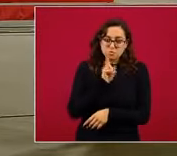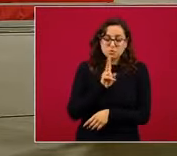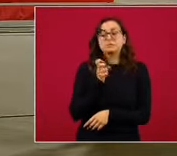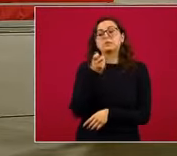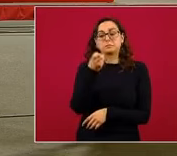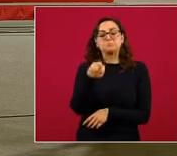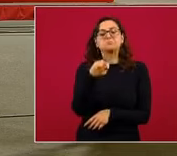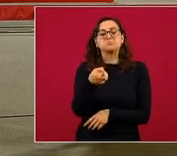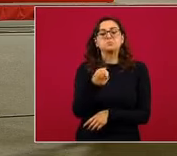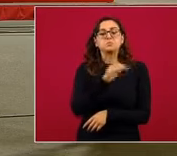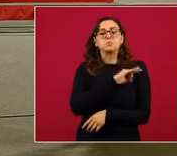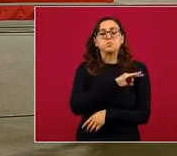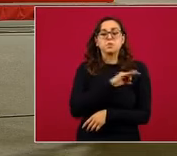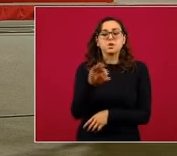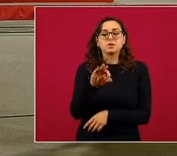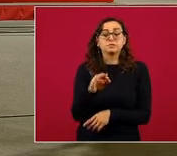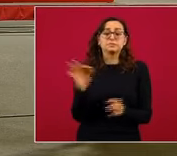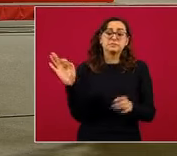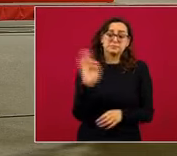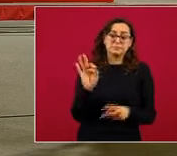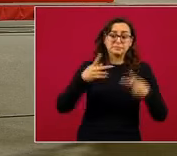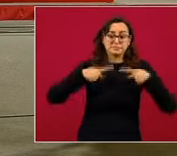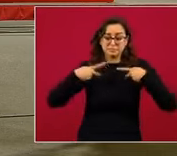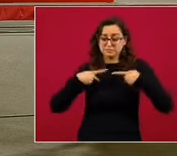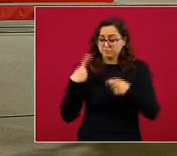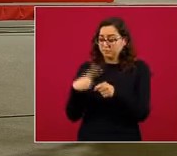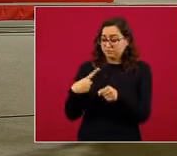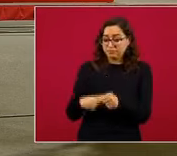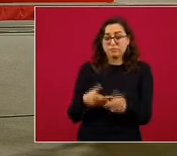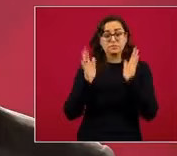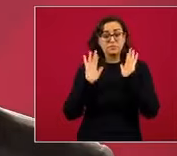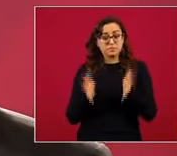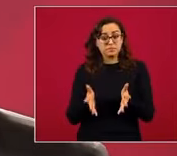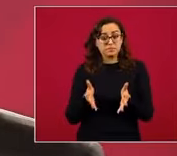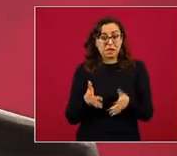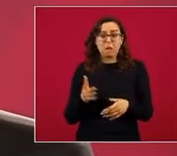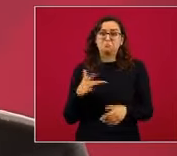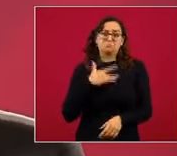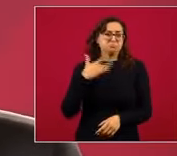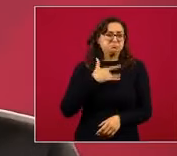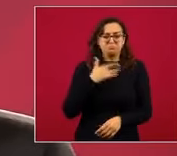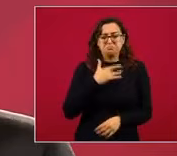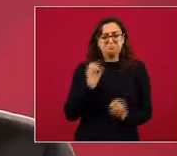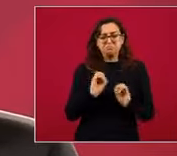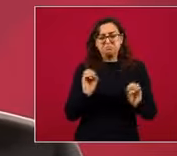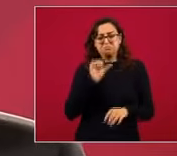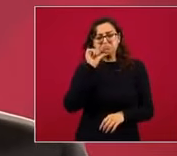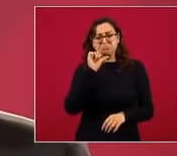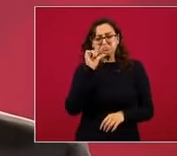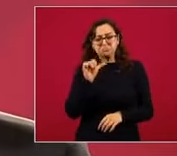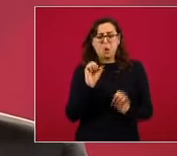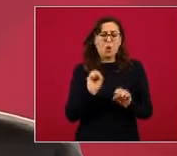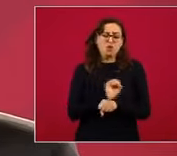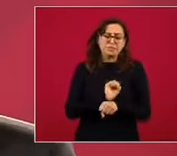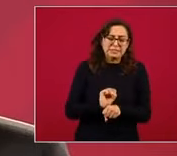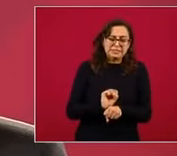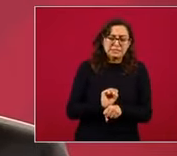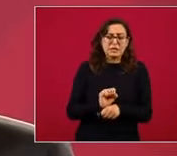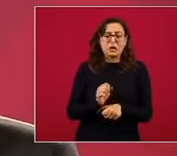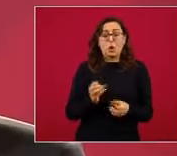idea. Posiblemente quien ya tuvo COVID-19 en una forma asintomática o sintomática leve o